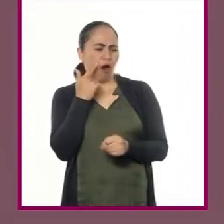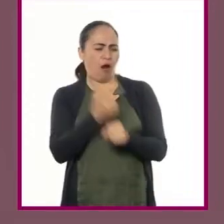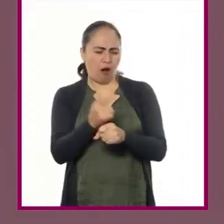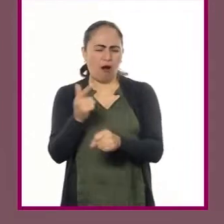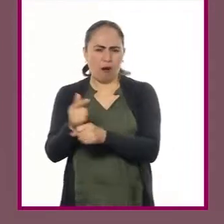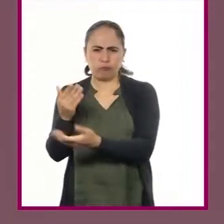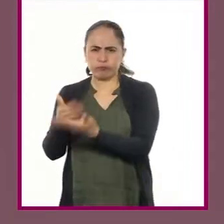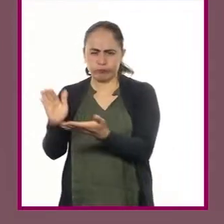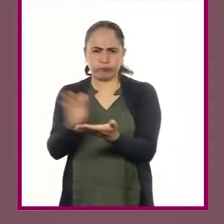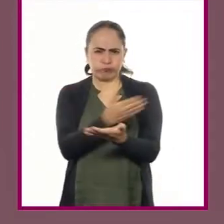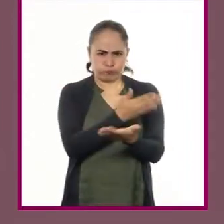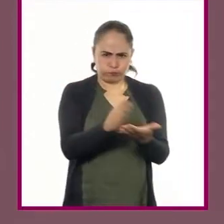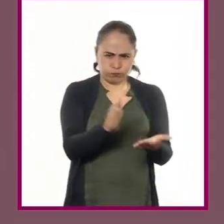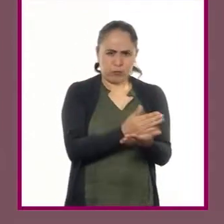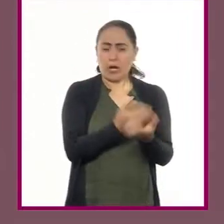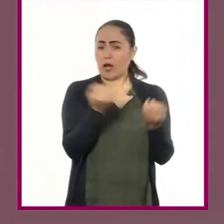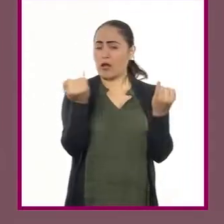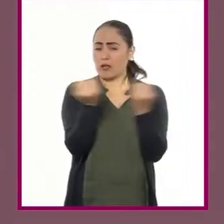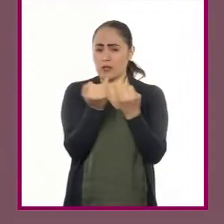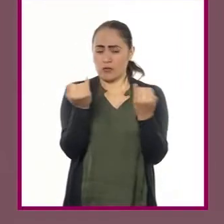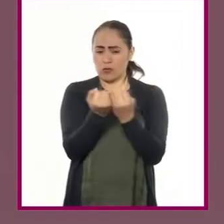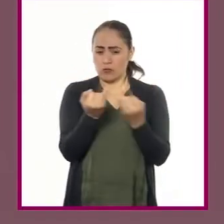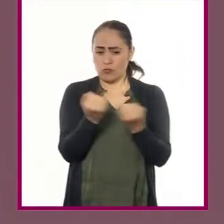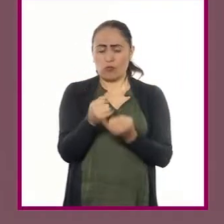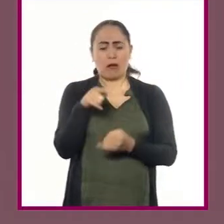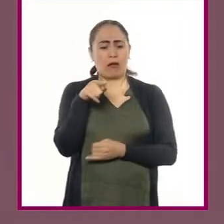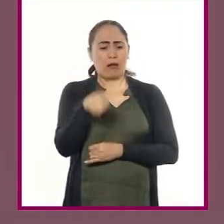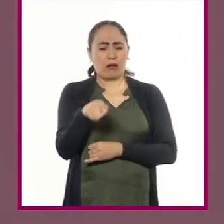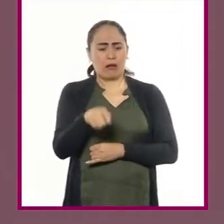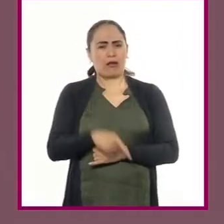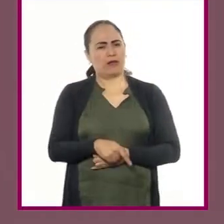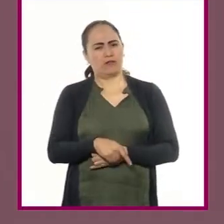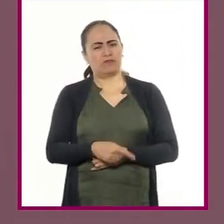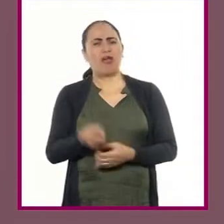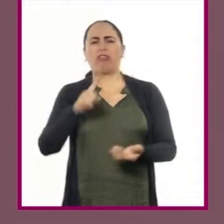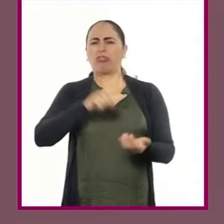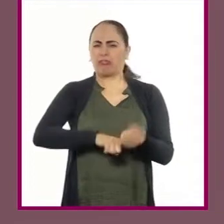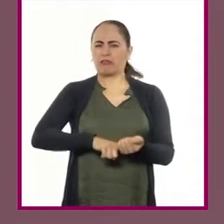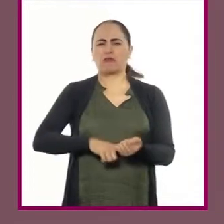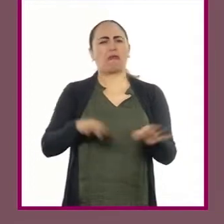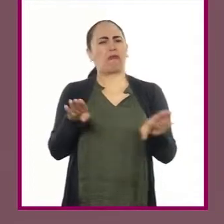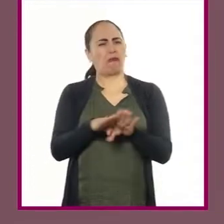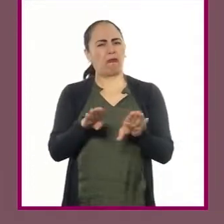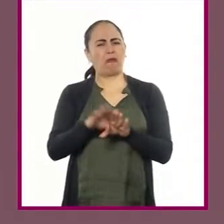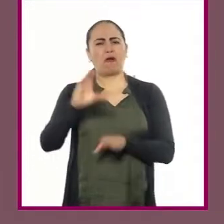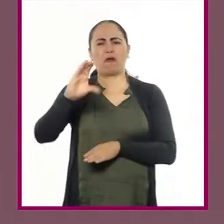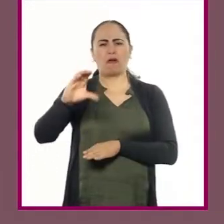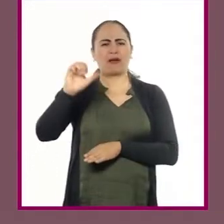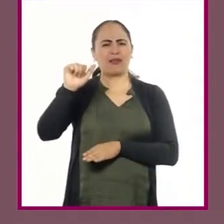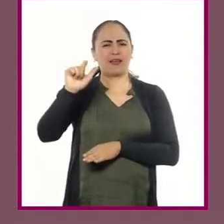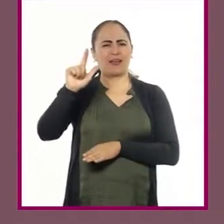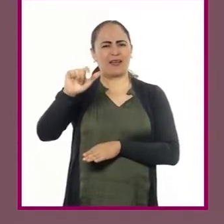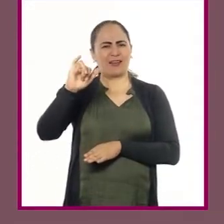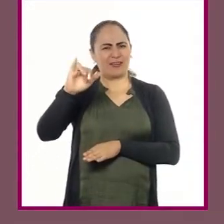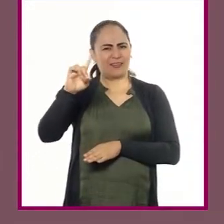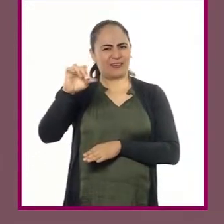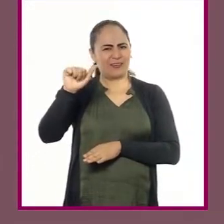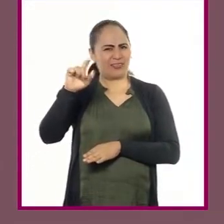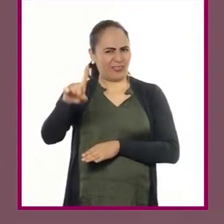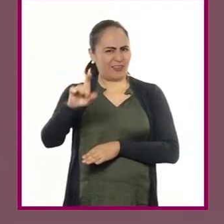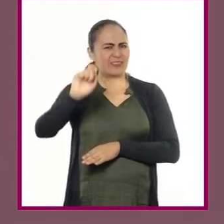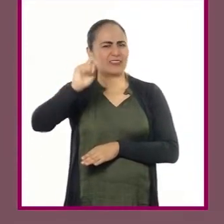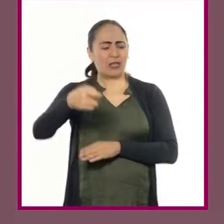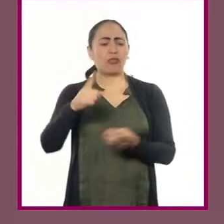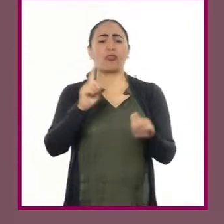lo que se consideraba la calidad de una persona, apelativo que la legitimaba según su origen